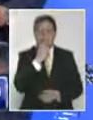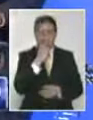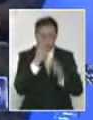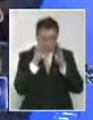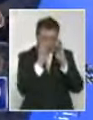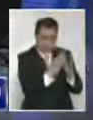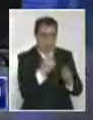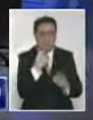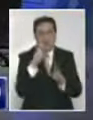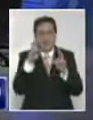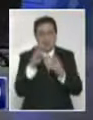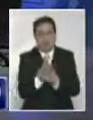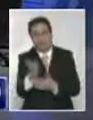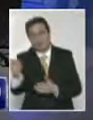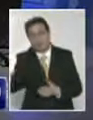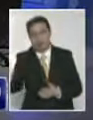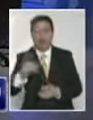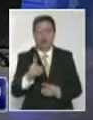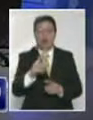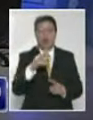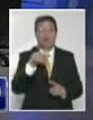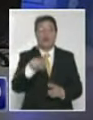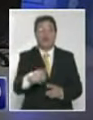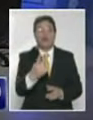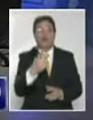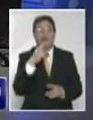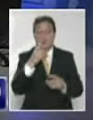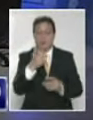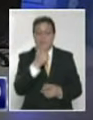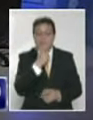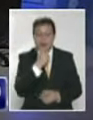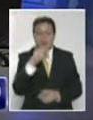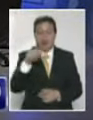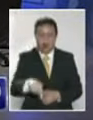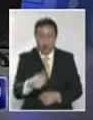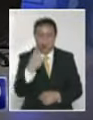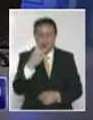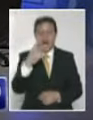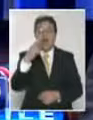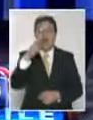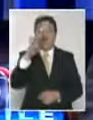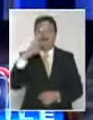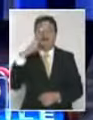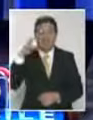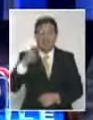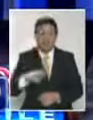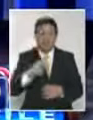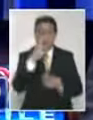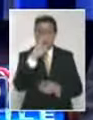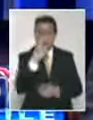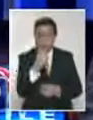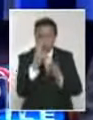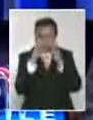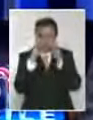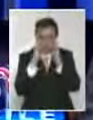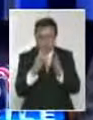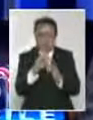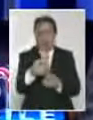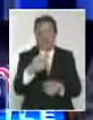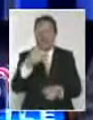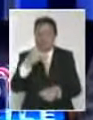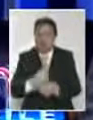que la prensa hoy día tiene que hacerse una revisión muy severa de cuál fue su comportamiento